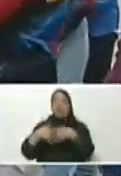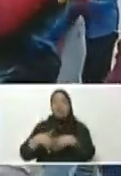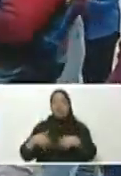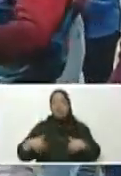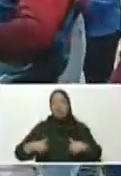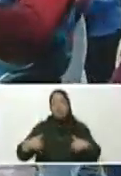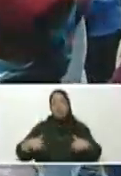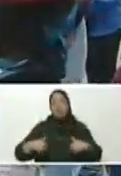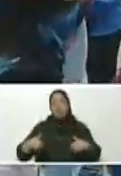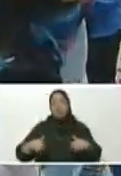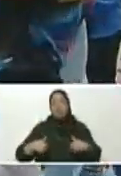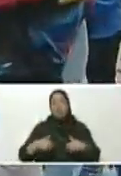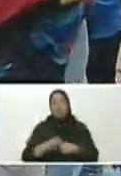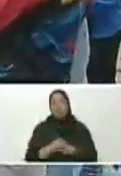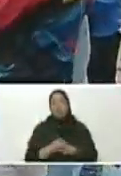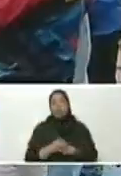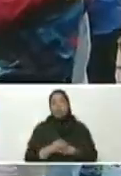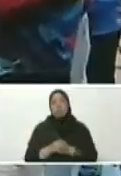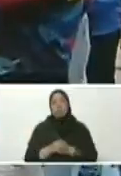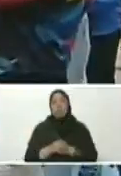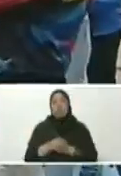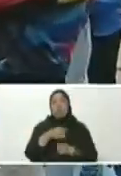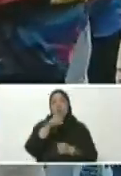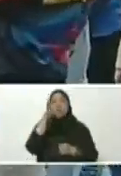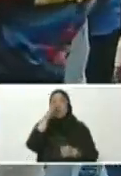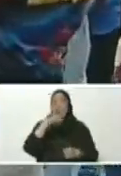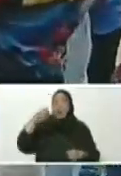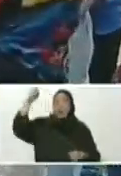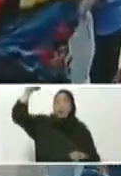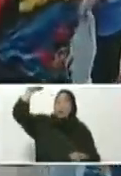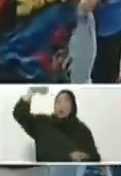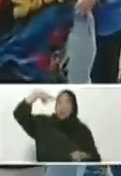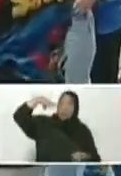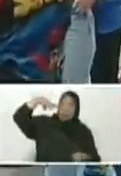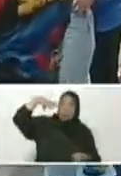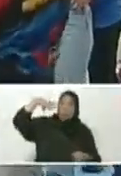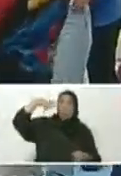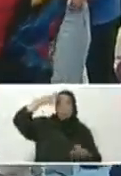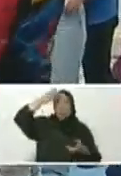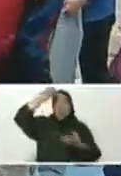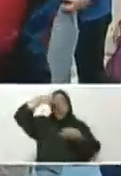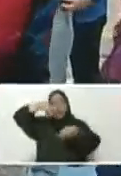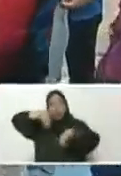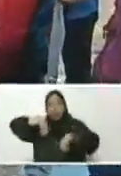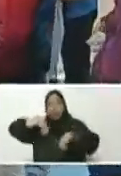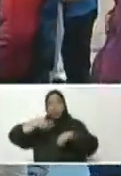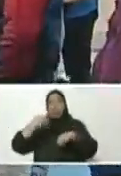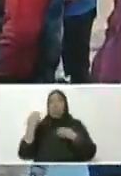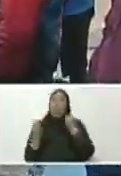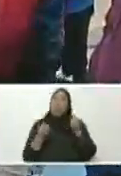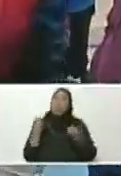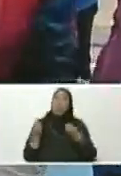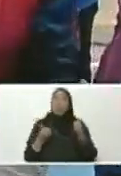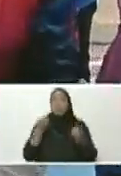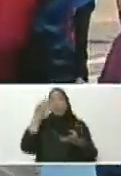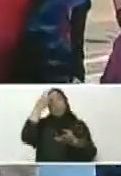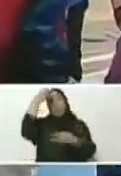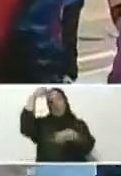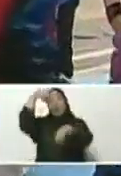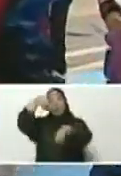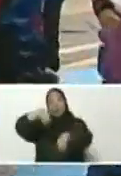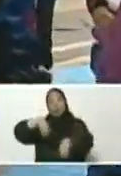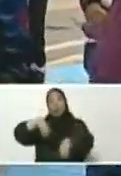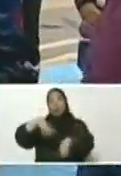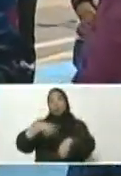fabrican este tipo, y la gente de Sindú, para poder llegar a unos acuerdos con ellos. ¿Y de fábricas aquí? Sí, correcto, presidente. ¿Y esa gente nos